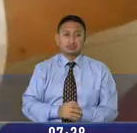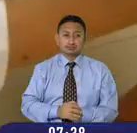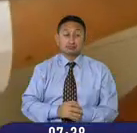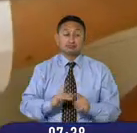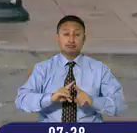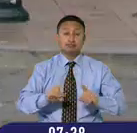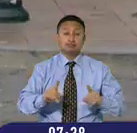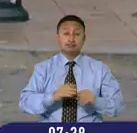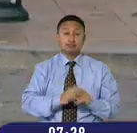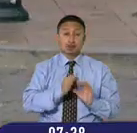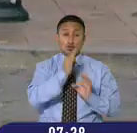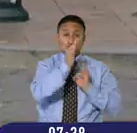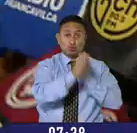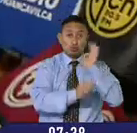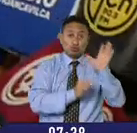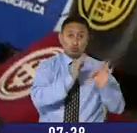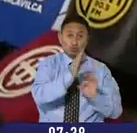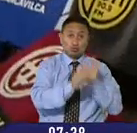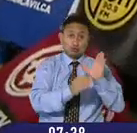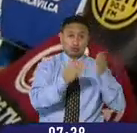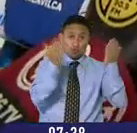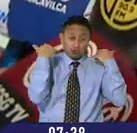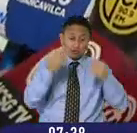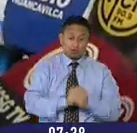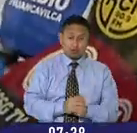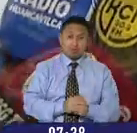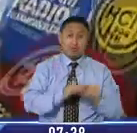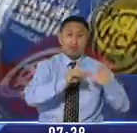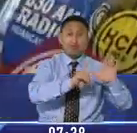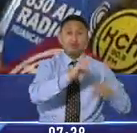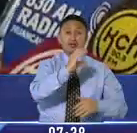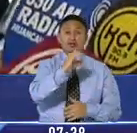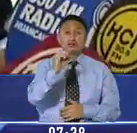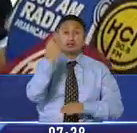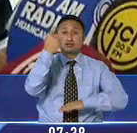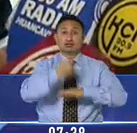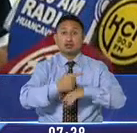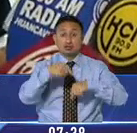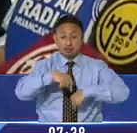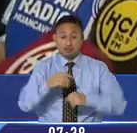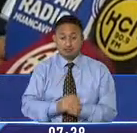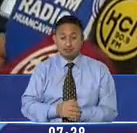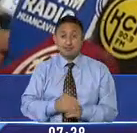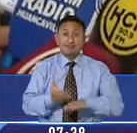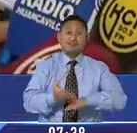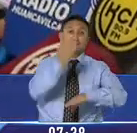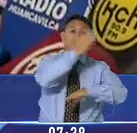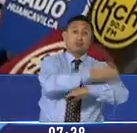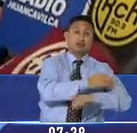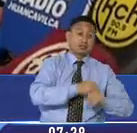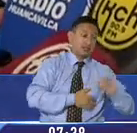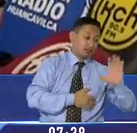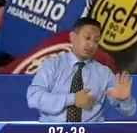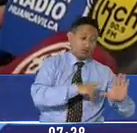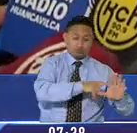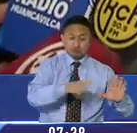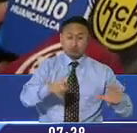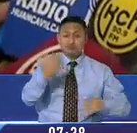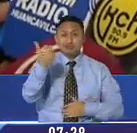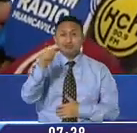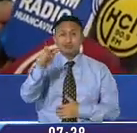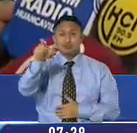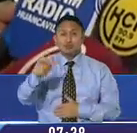de contagios en Guayaquil. 600 confirmados a diario, y subimos de la semana pasada esta de 5 a 10 muertos por